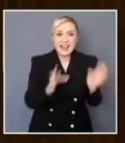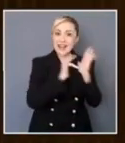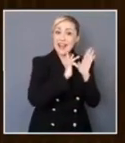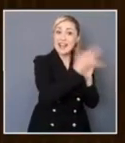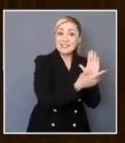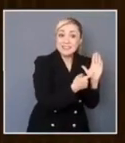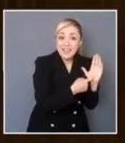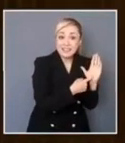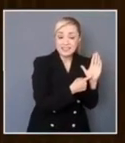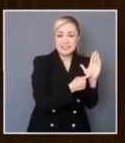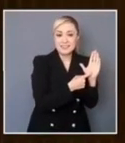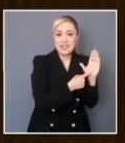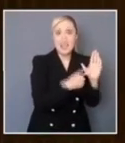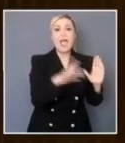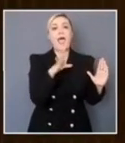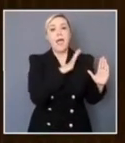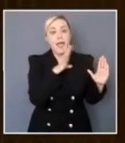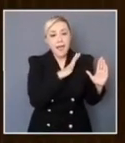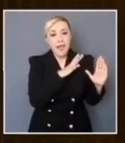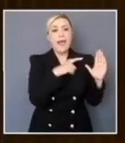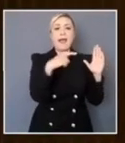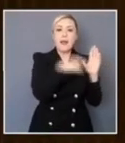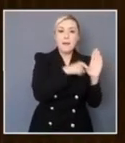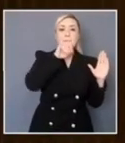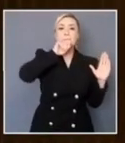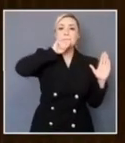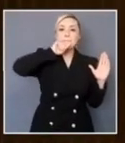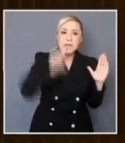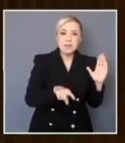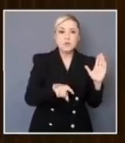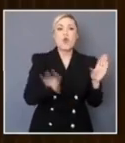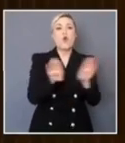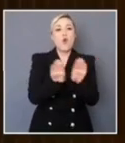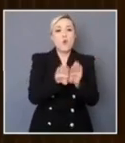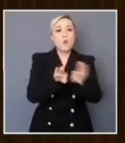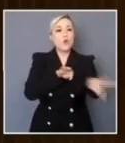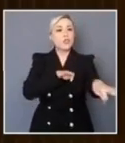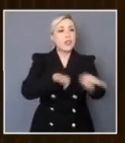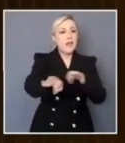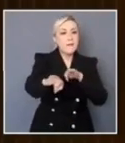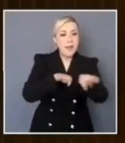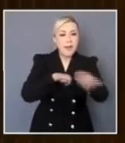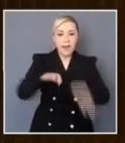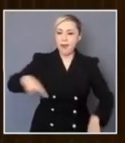la organización y el funcionamiento de nuestra República.